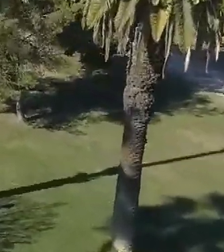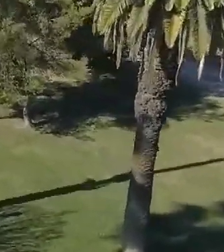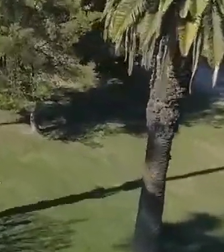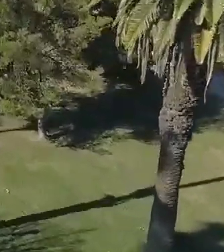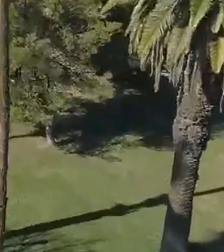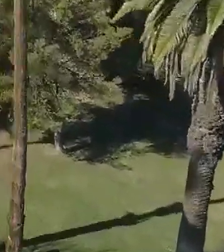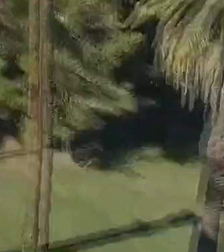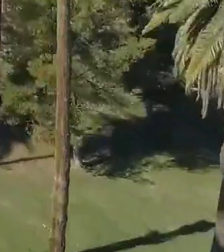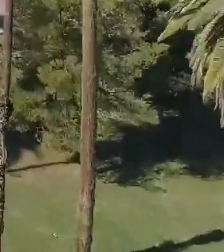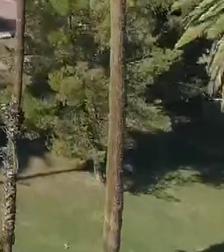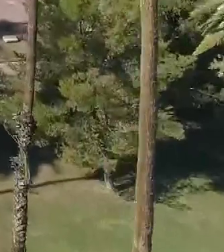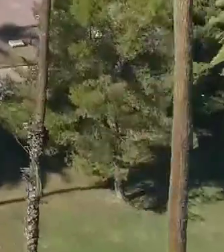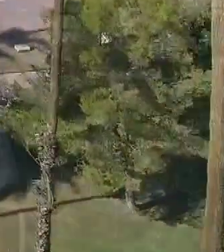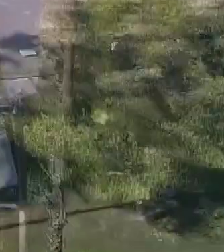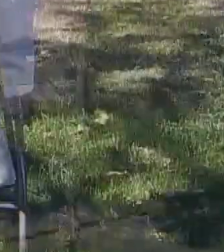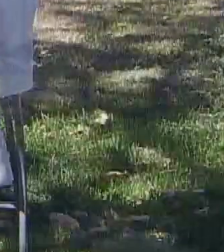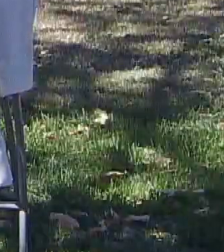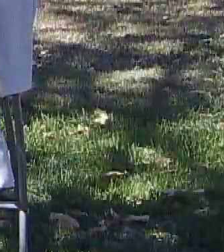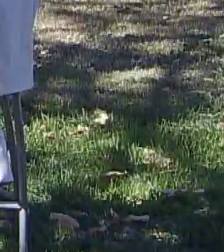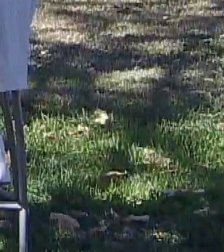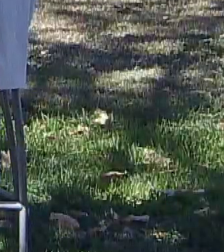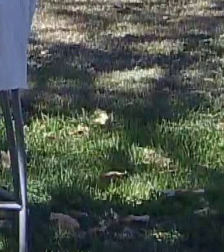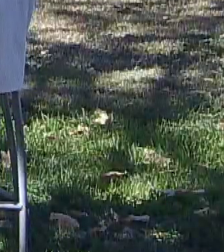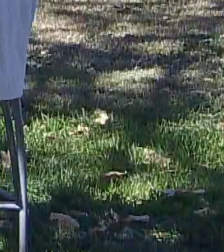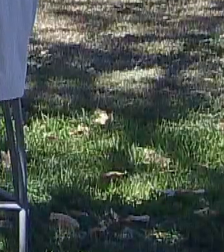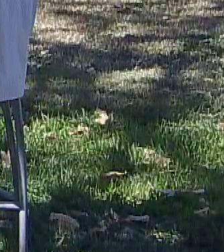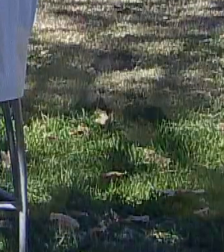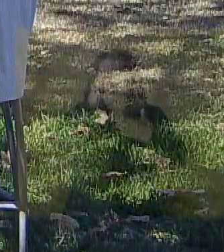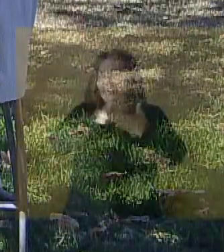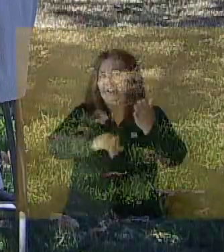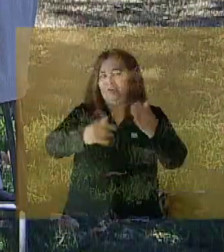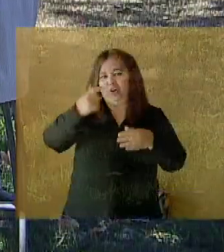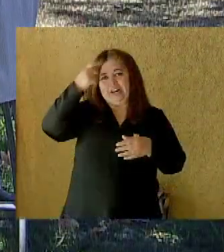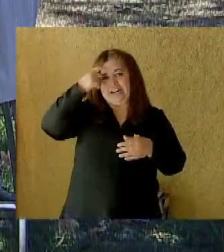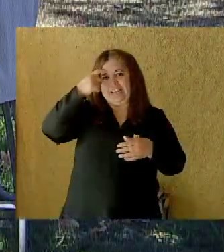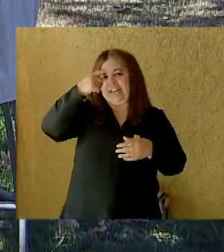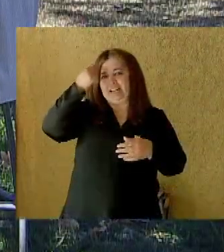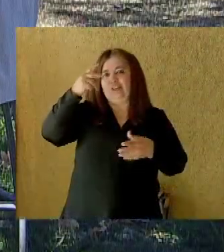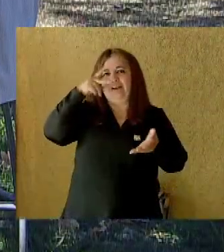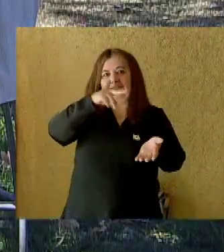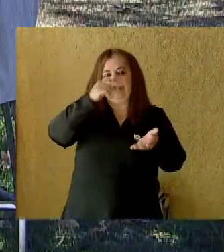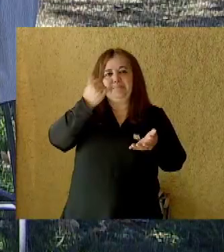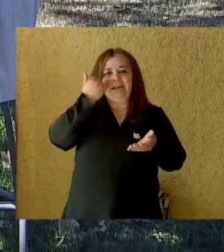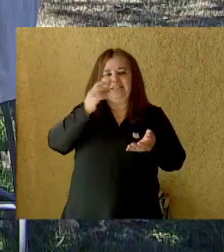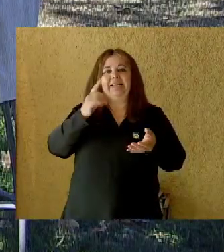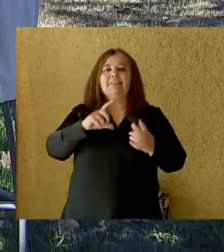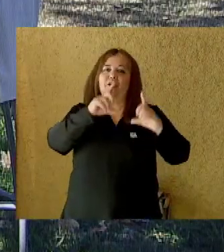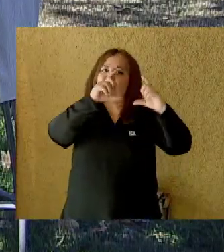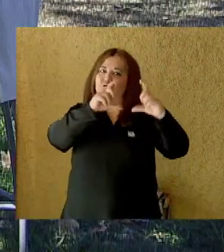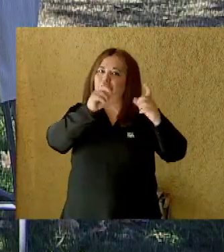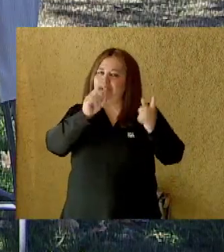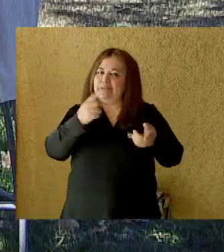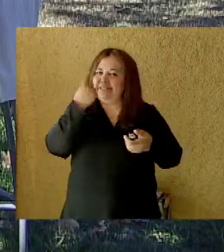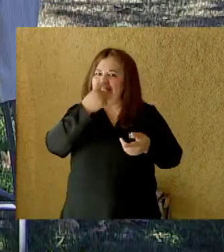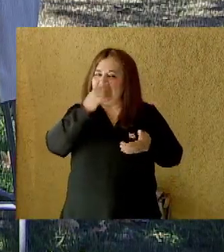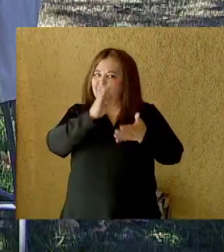Bueno, obviamente también tiene el corazón celeste y blanco la Reina Nacional de la Vendimia. Se sumó con esas imágenes para tu foto celeste y blanca y